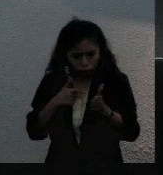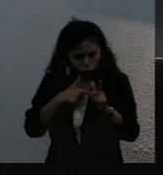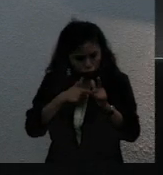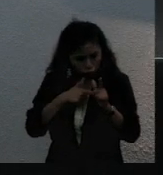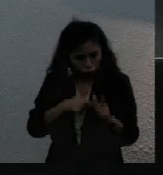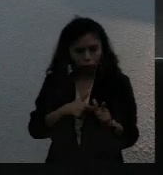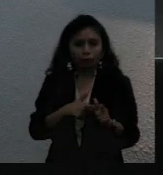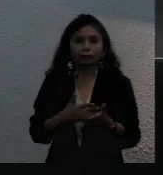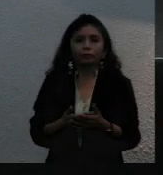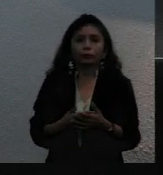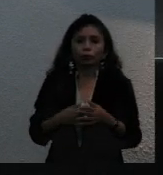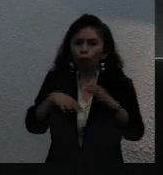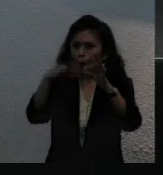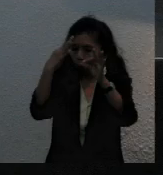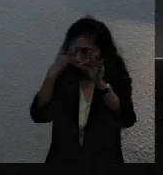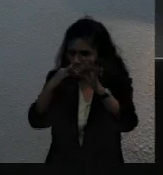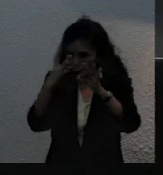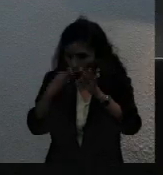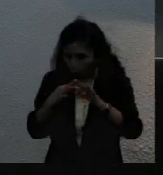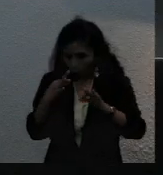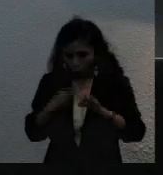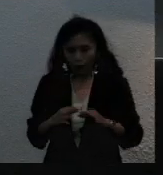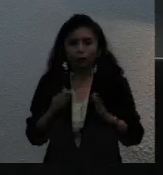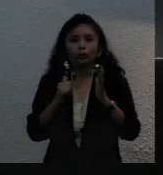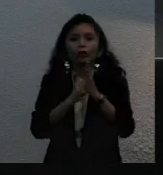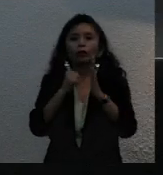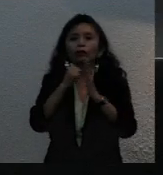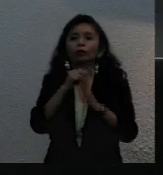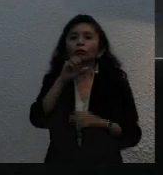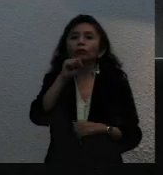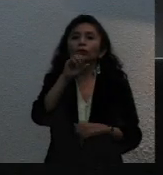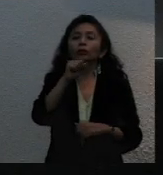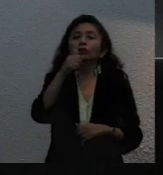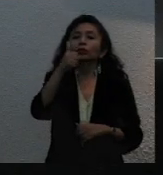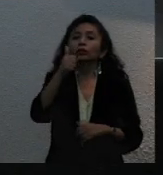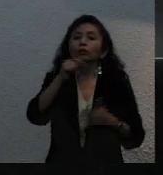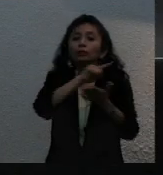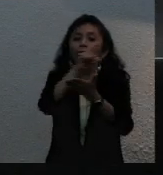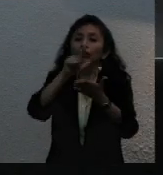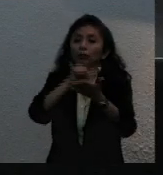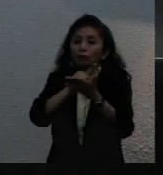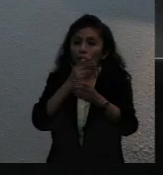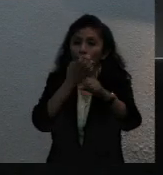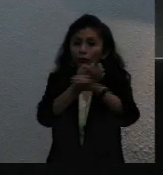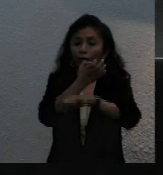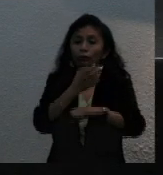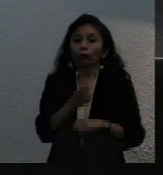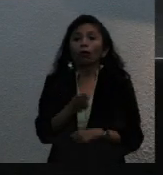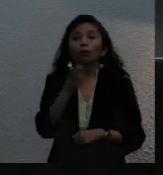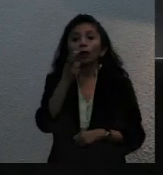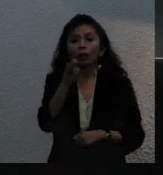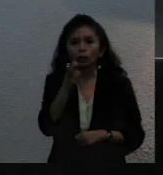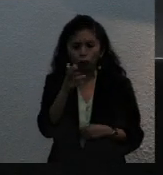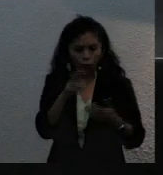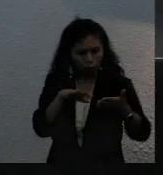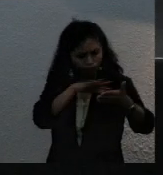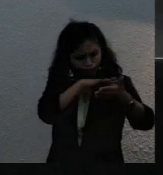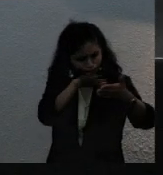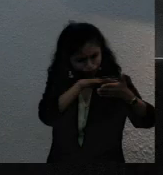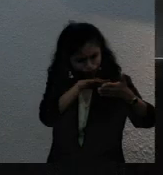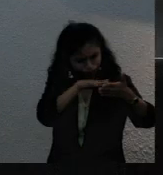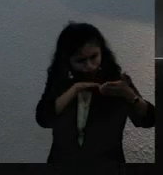informe, cumpliendo con lo dispuesto en el artículo 66 de la Constitución Estatal, para realizar la revisión y